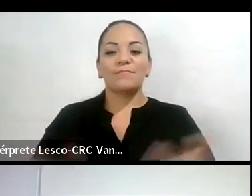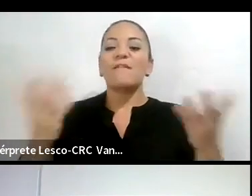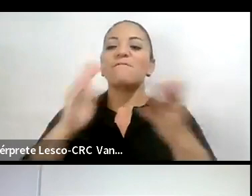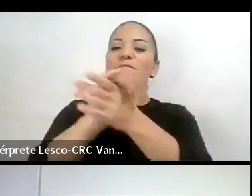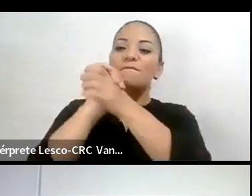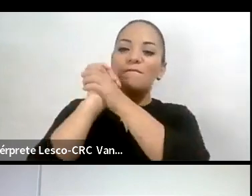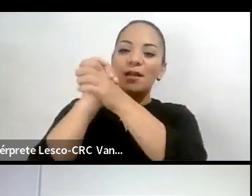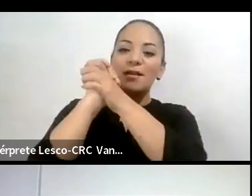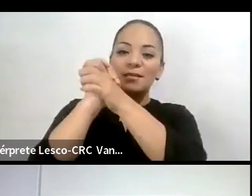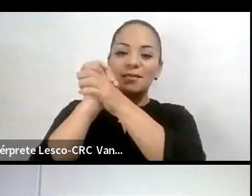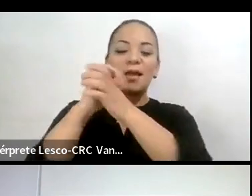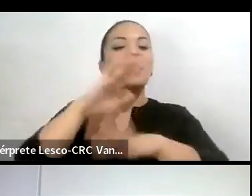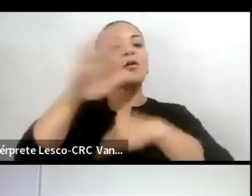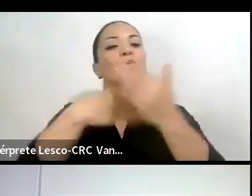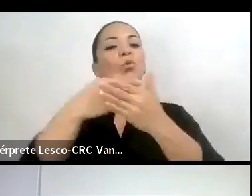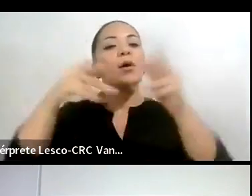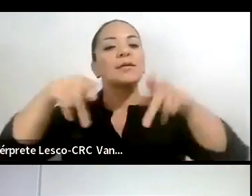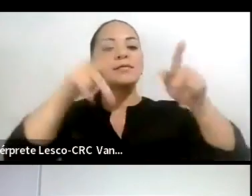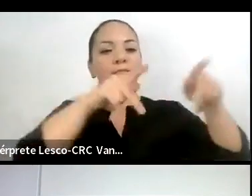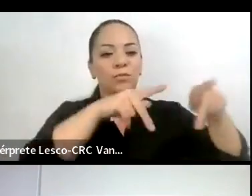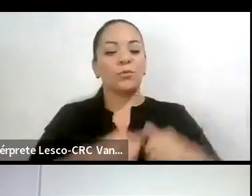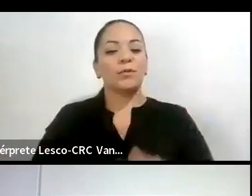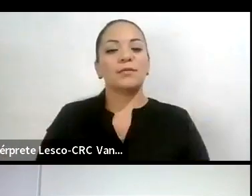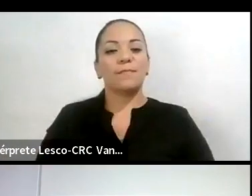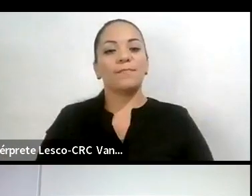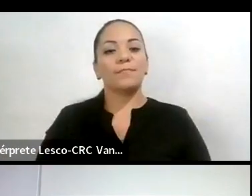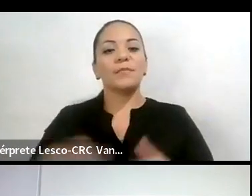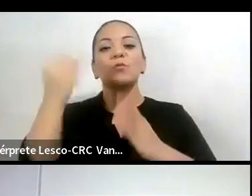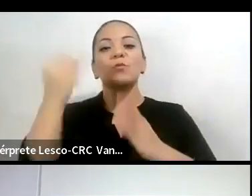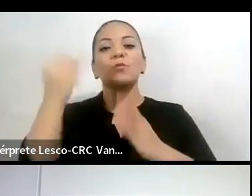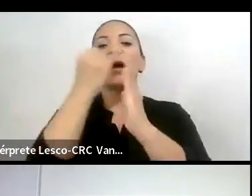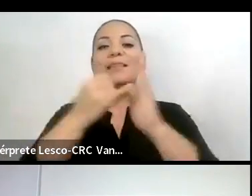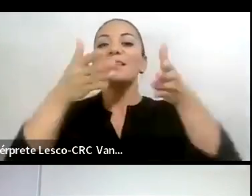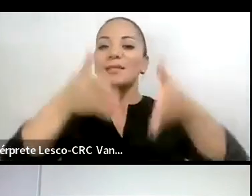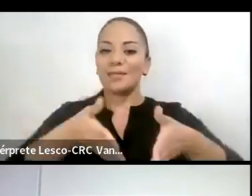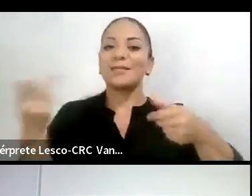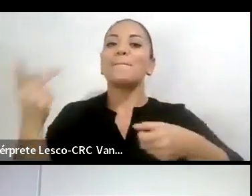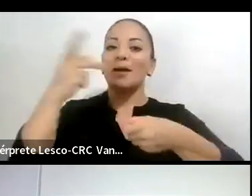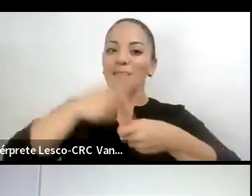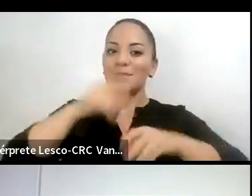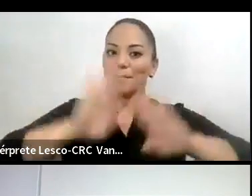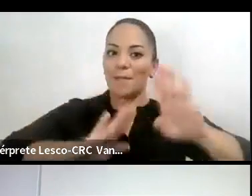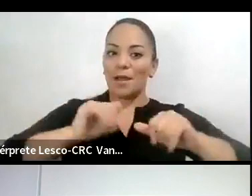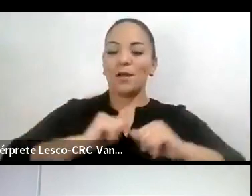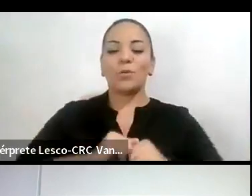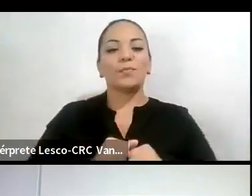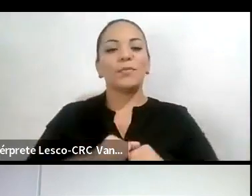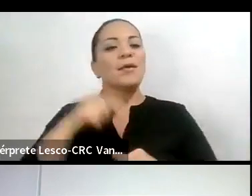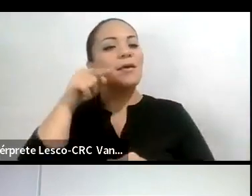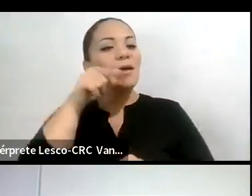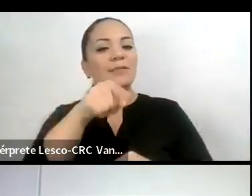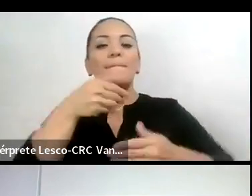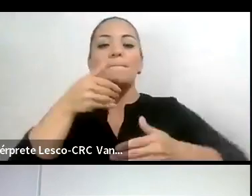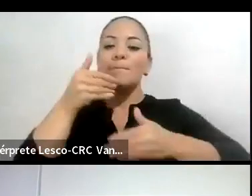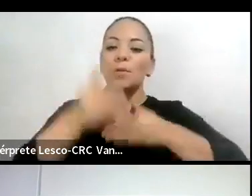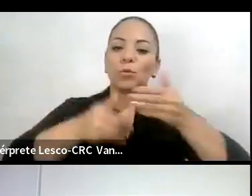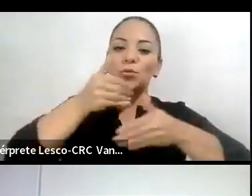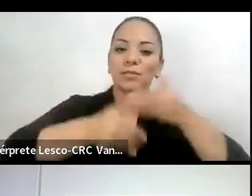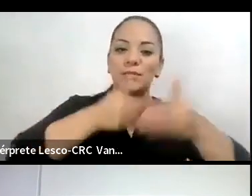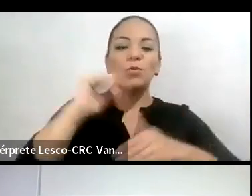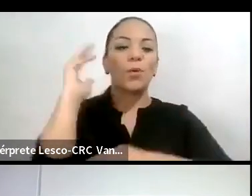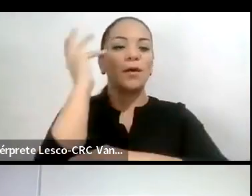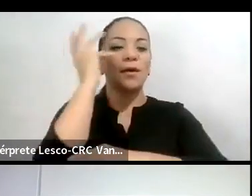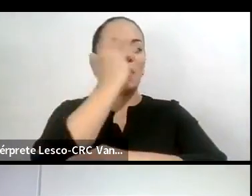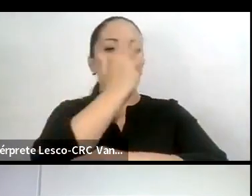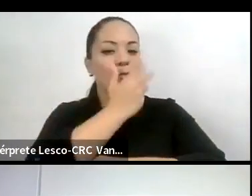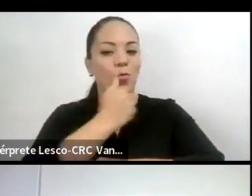felicitar a todas las personas, los artistas que participaron en este proceso